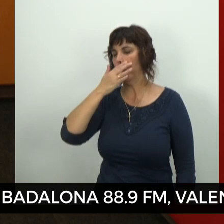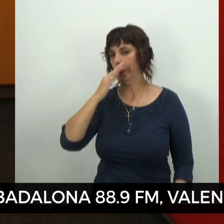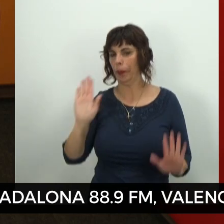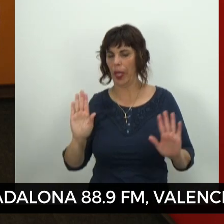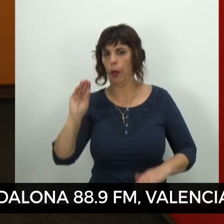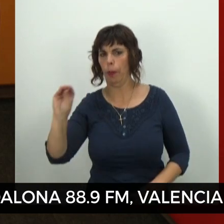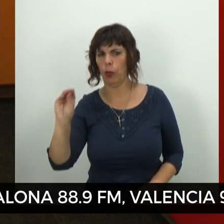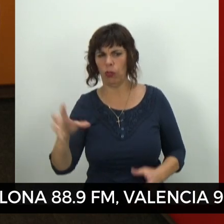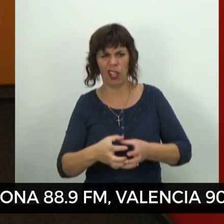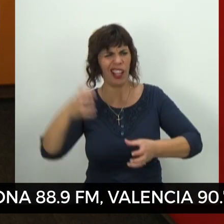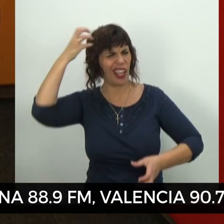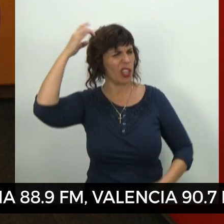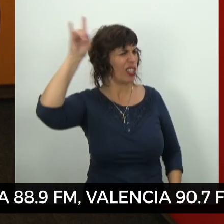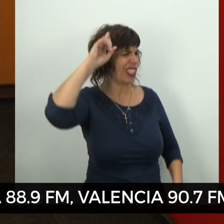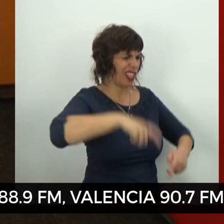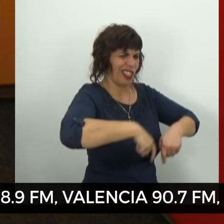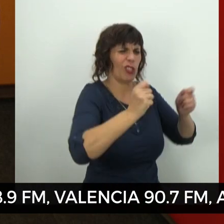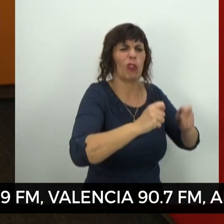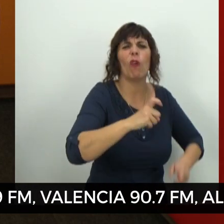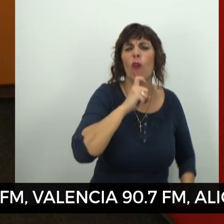es destruido? ¿Sabes cómo?